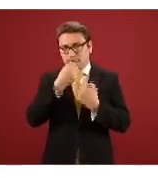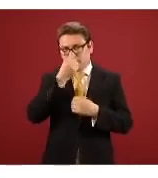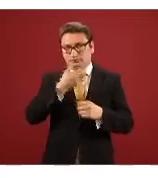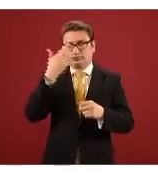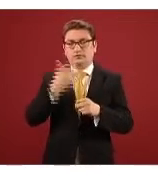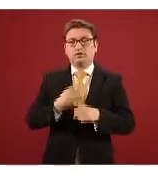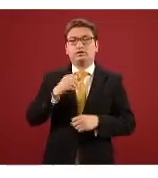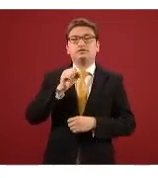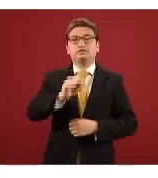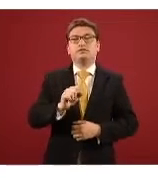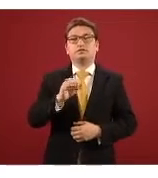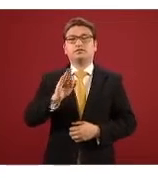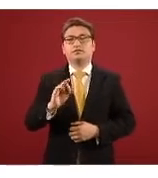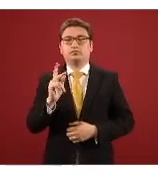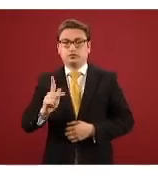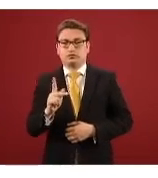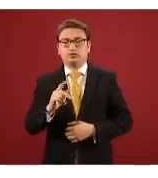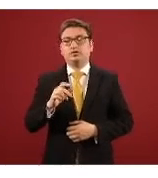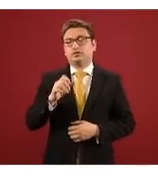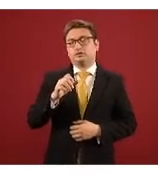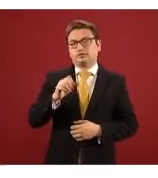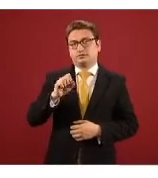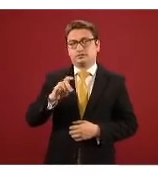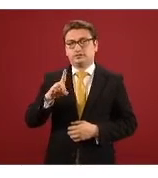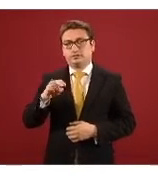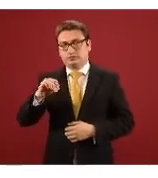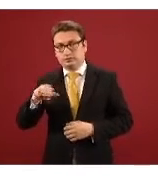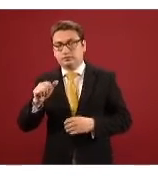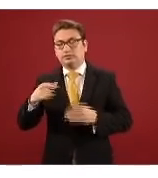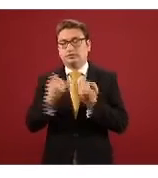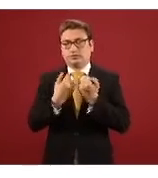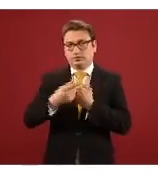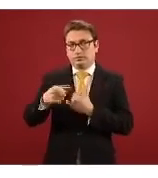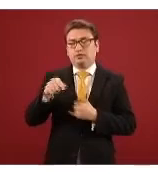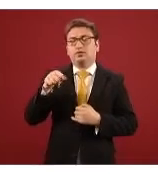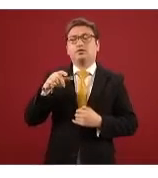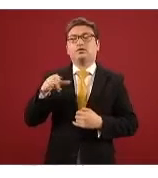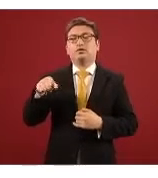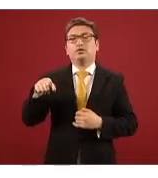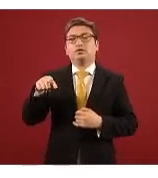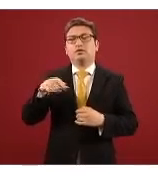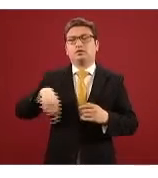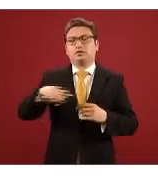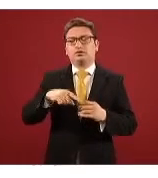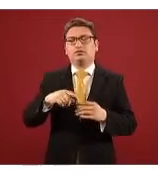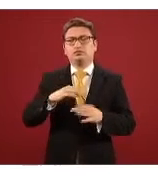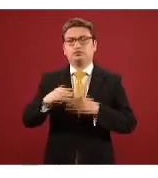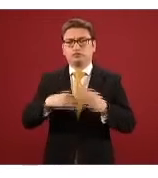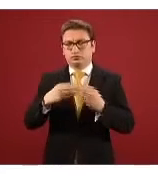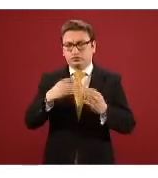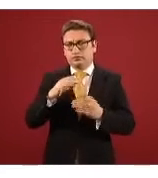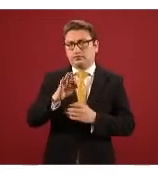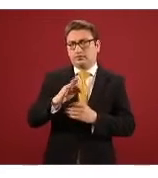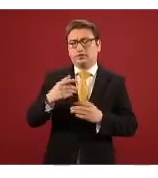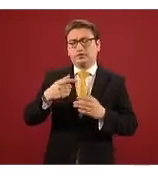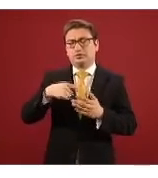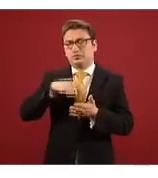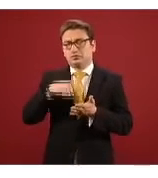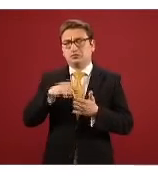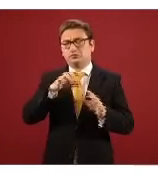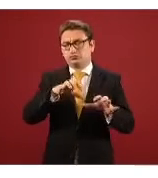Función Pública, a la Secretaría de la Defensa Nacional, al Consejo de la Judicatura Federal y además de fiscalías en el ámbito